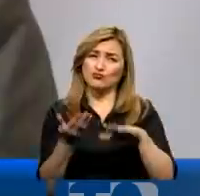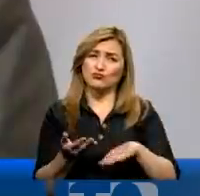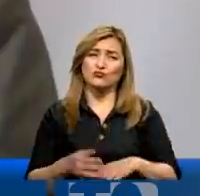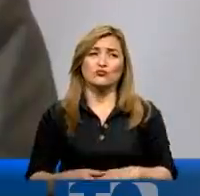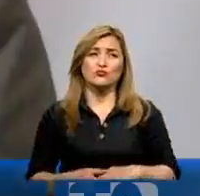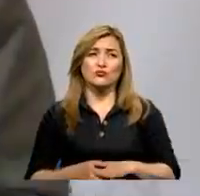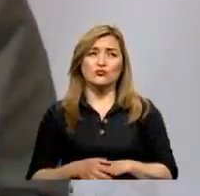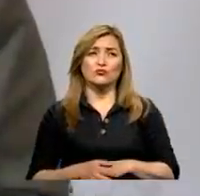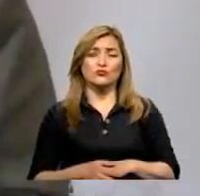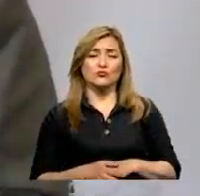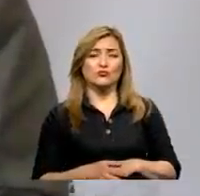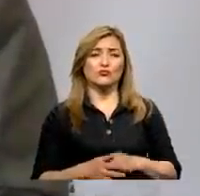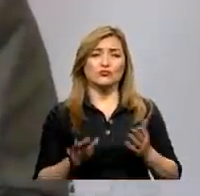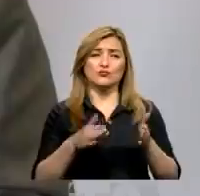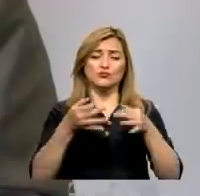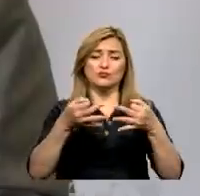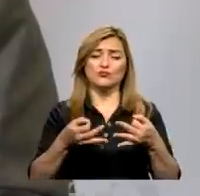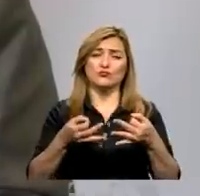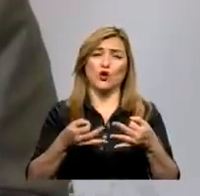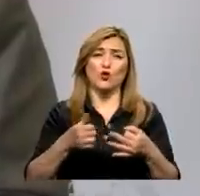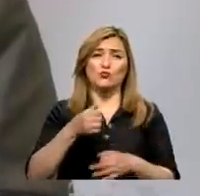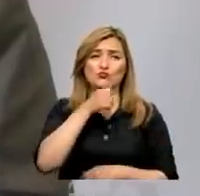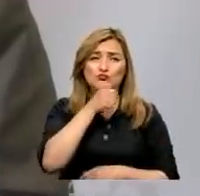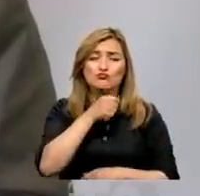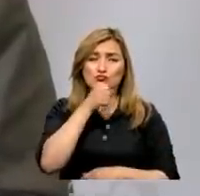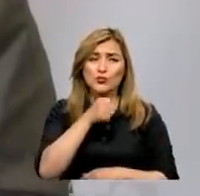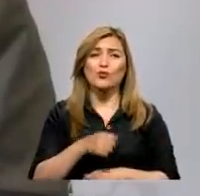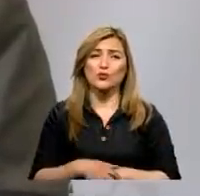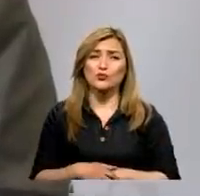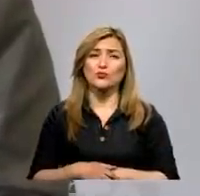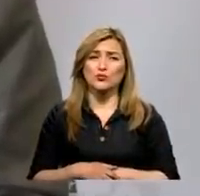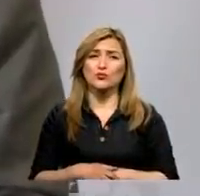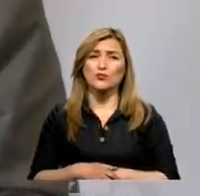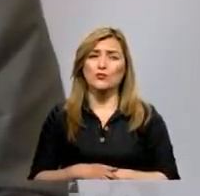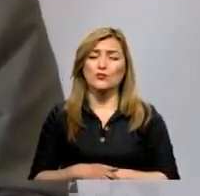Se confirmó la muerte de un tercer adulto mayor del geriátrico,